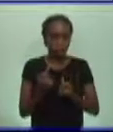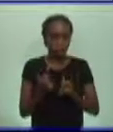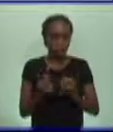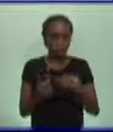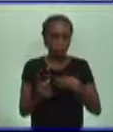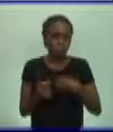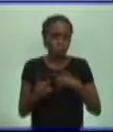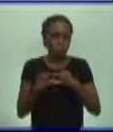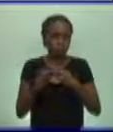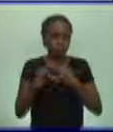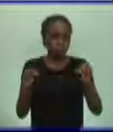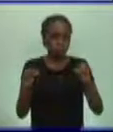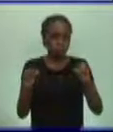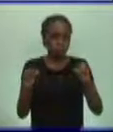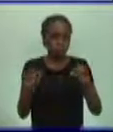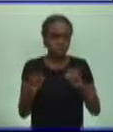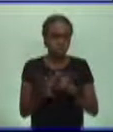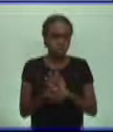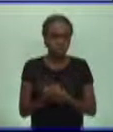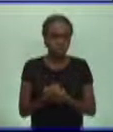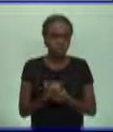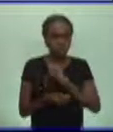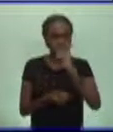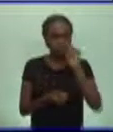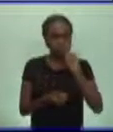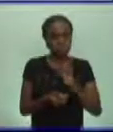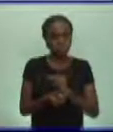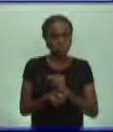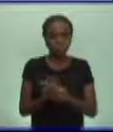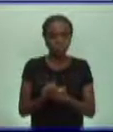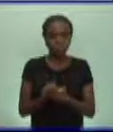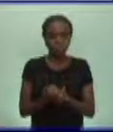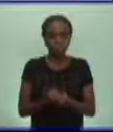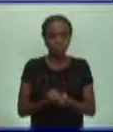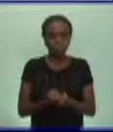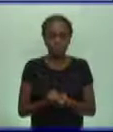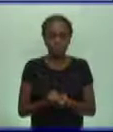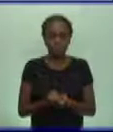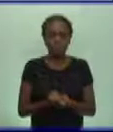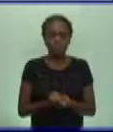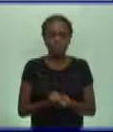oraciones exclamativas y otras interrogativas.